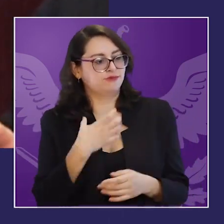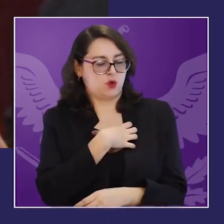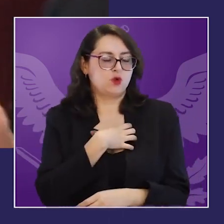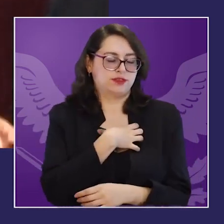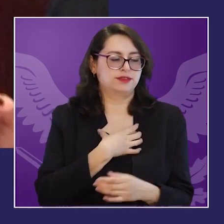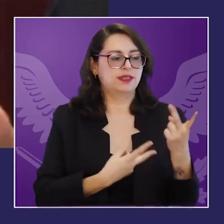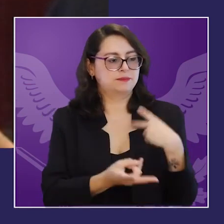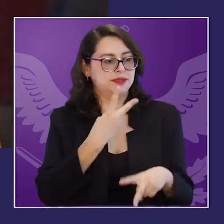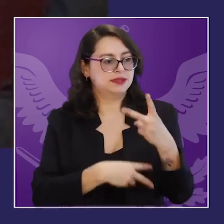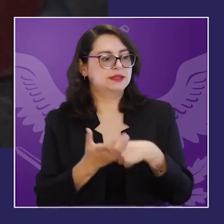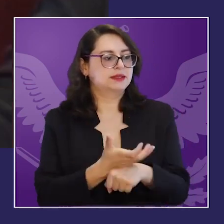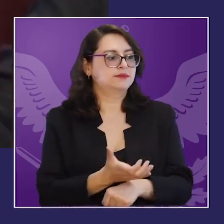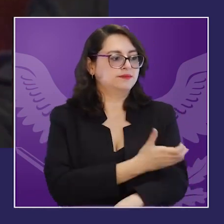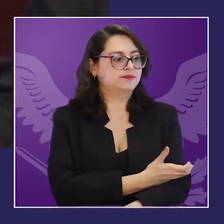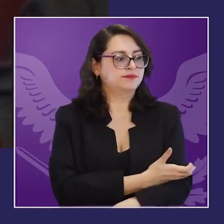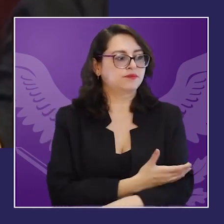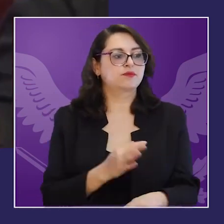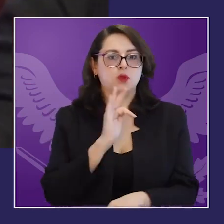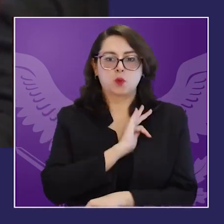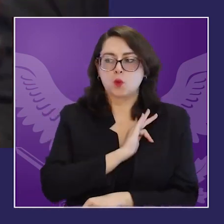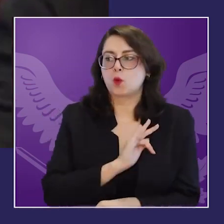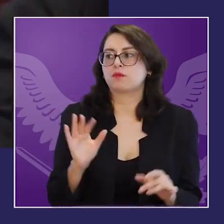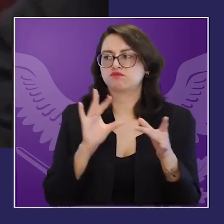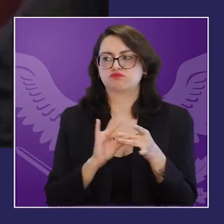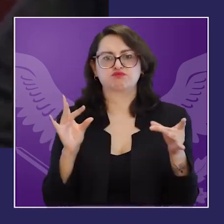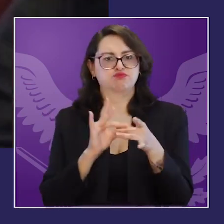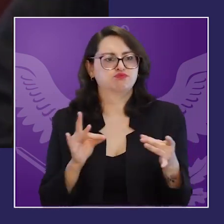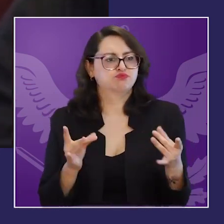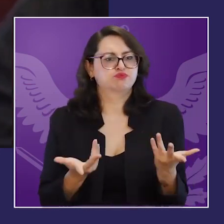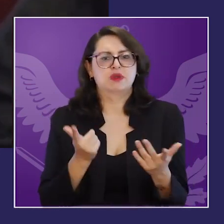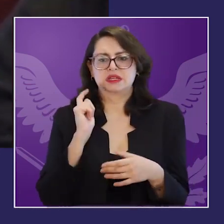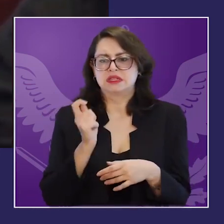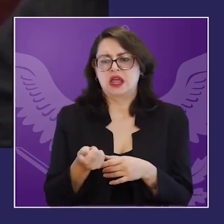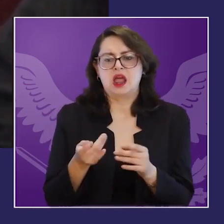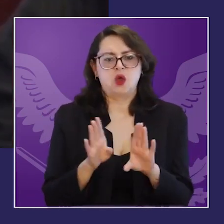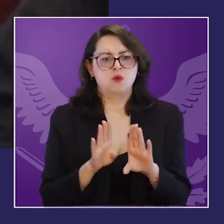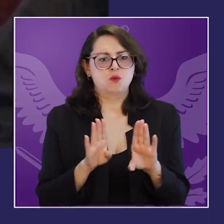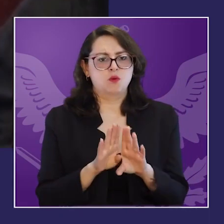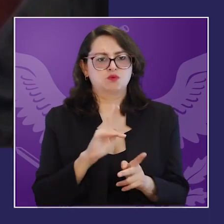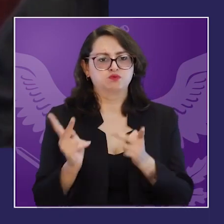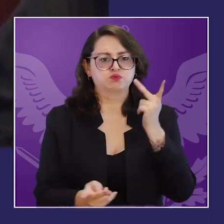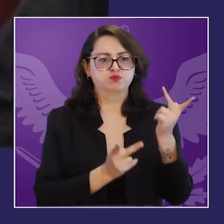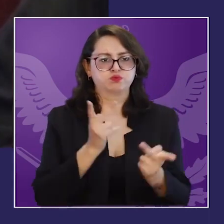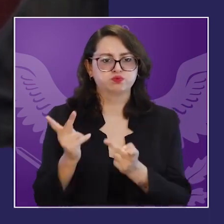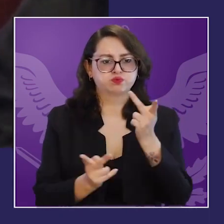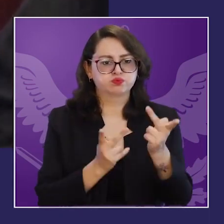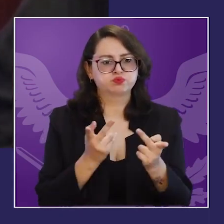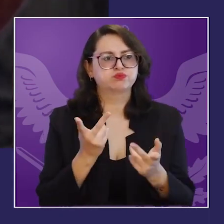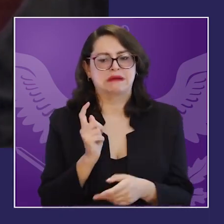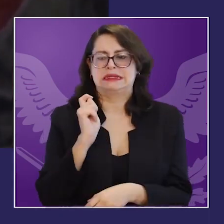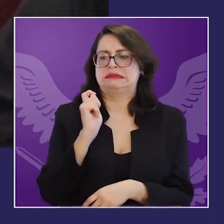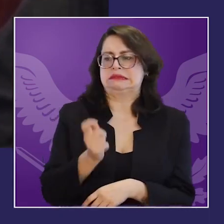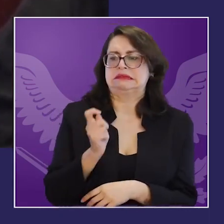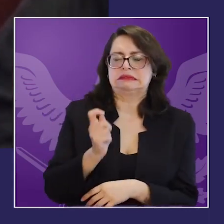Adriana, y que nos puedas contestar algunas de las preguntas que surgen a partir de qué es eso y en ese